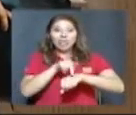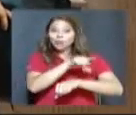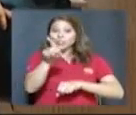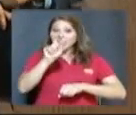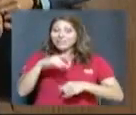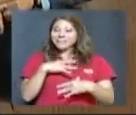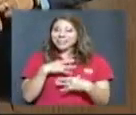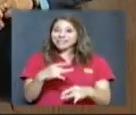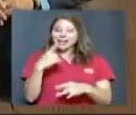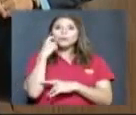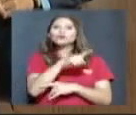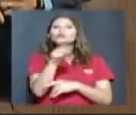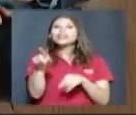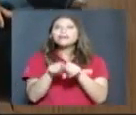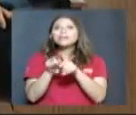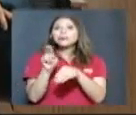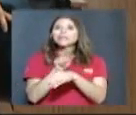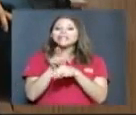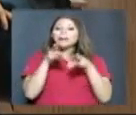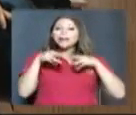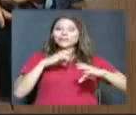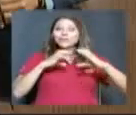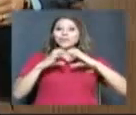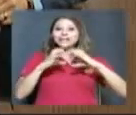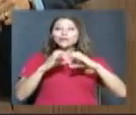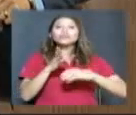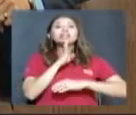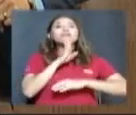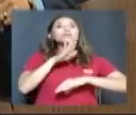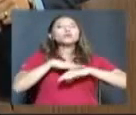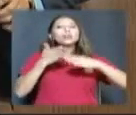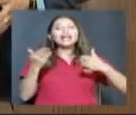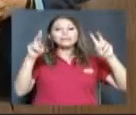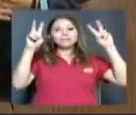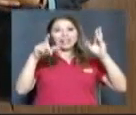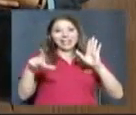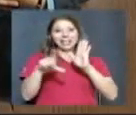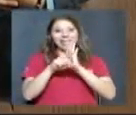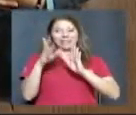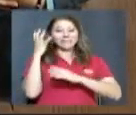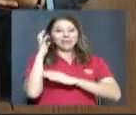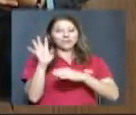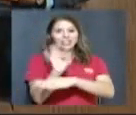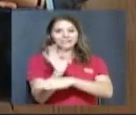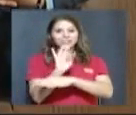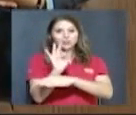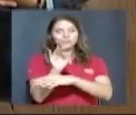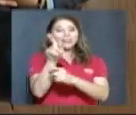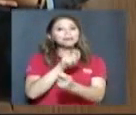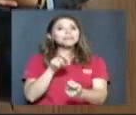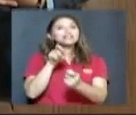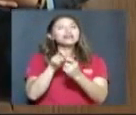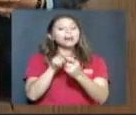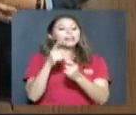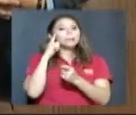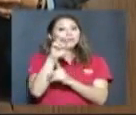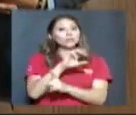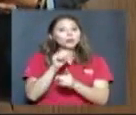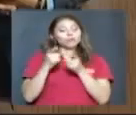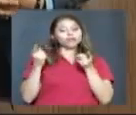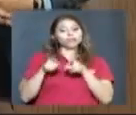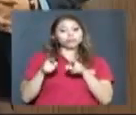es consumidor de los medios, y es sobre la ley de radio y televisión, específicamente a partir de la gran discusión que se dio en los últimos